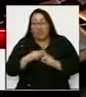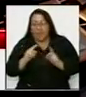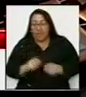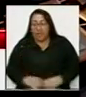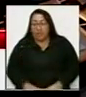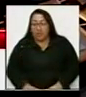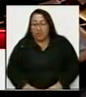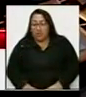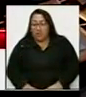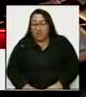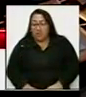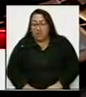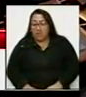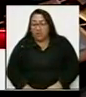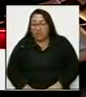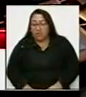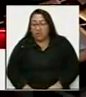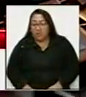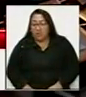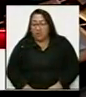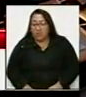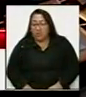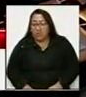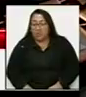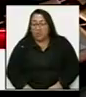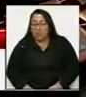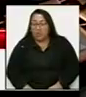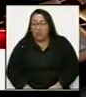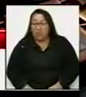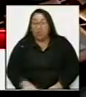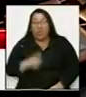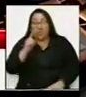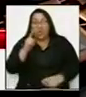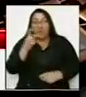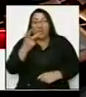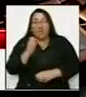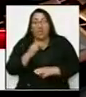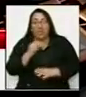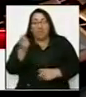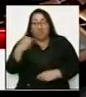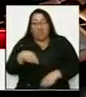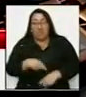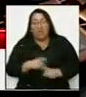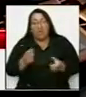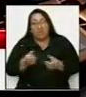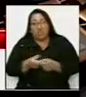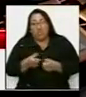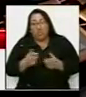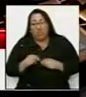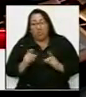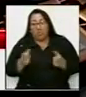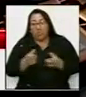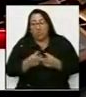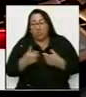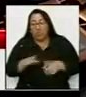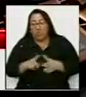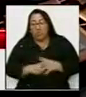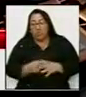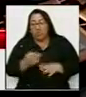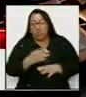embargo, mira las horas, Presidenta, son 1:30, viene a esta comisión cuando la comisión ha